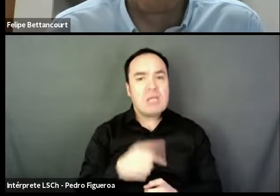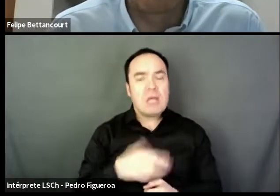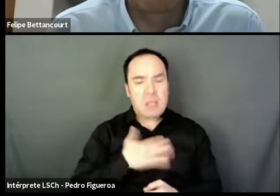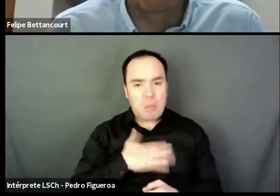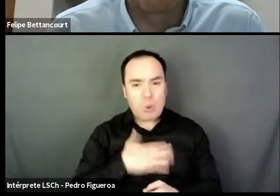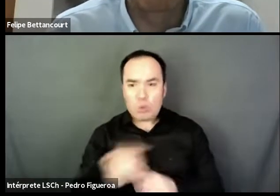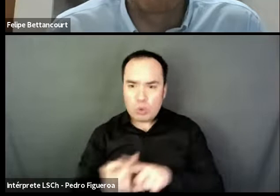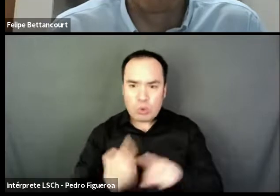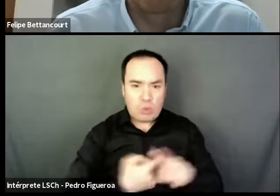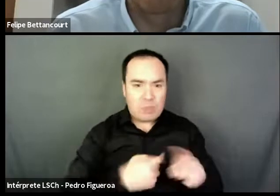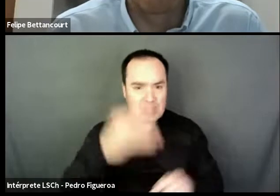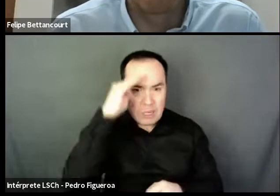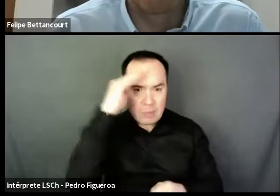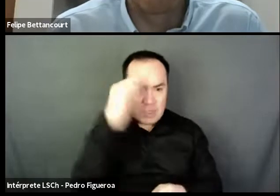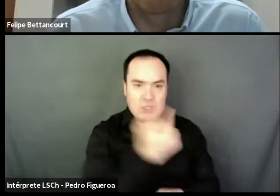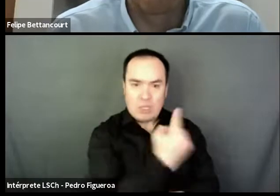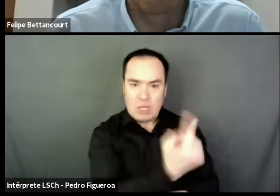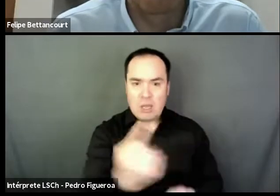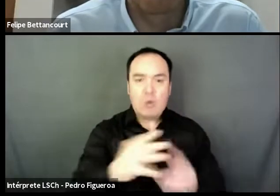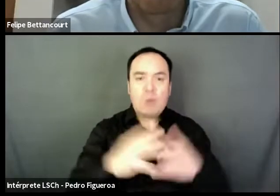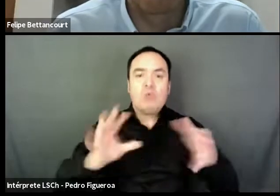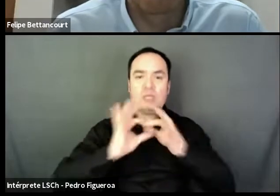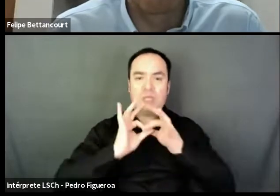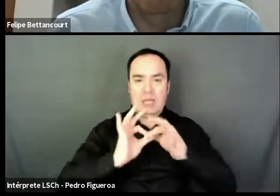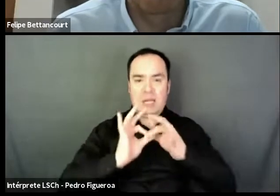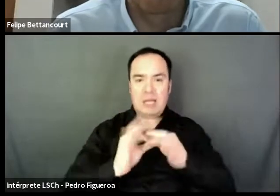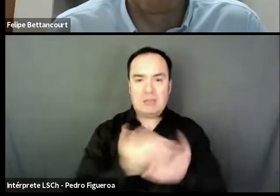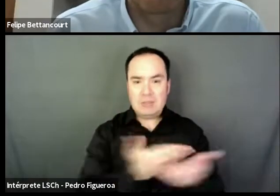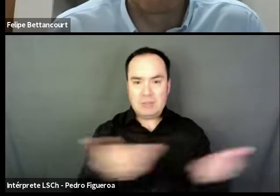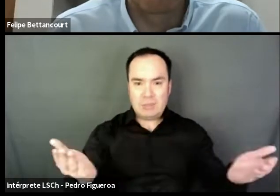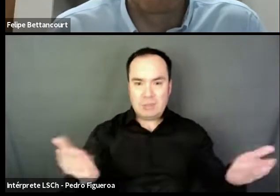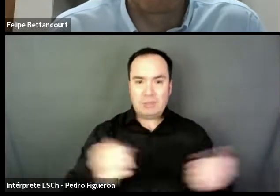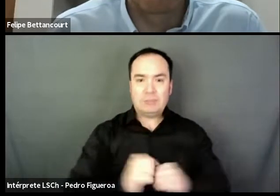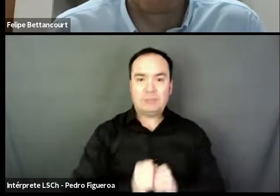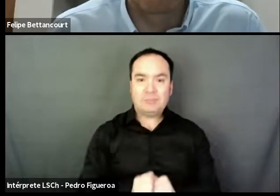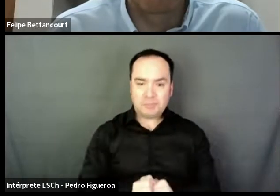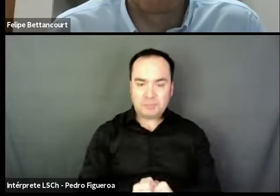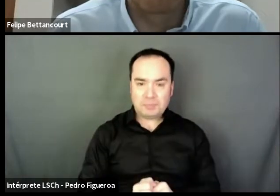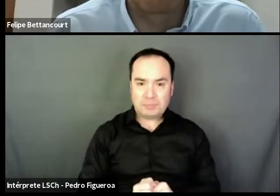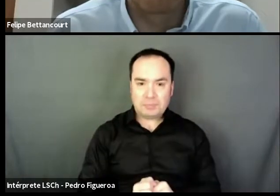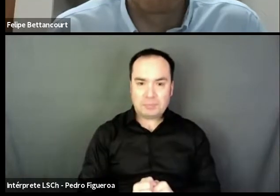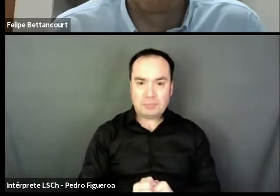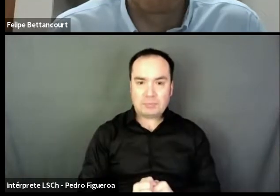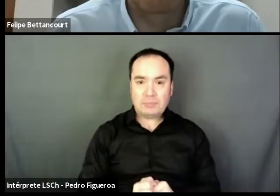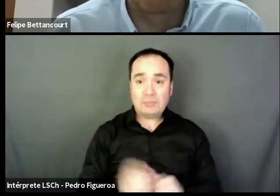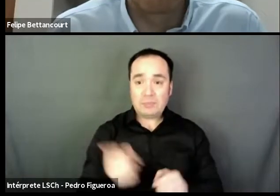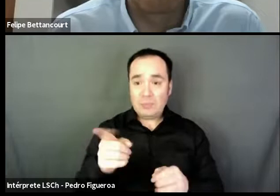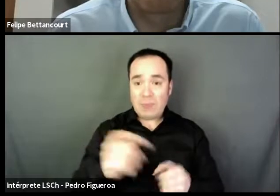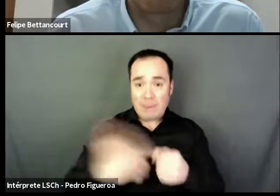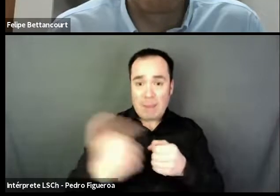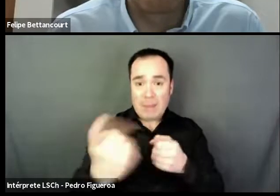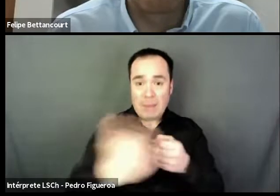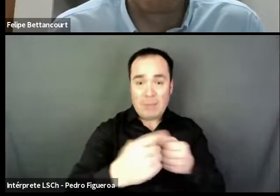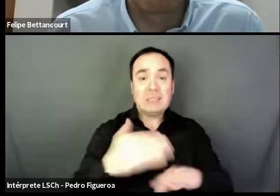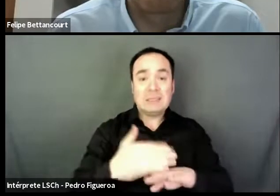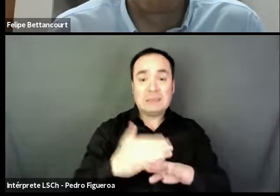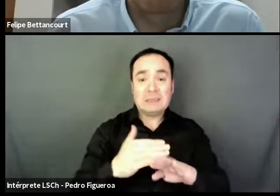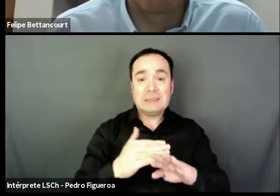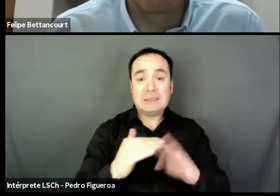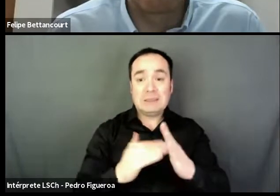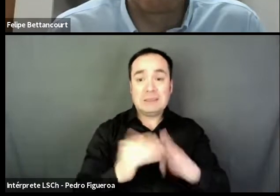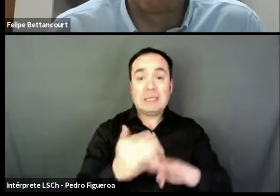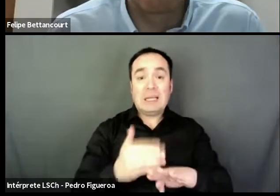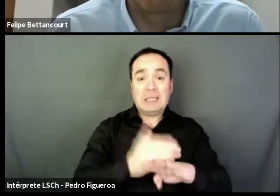experiencias muchas gracias pero antes de que se vaya nuestro nuestro público es cierto que volvamos al mente